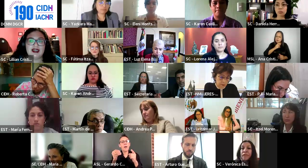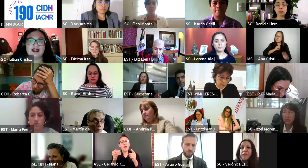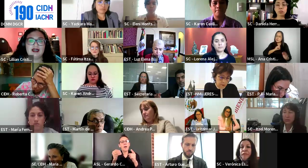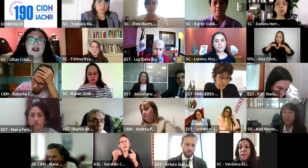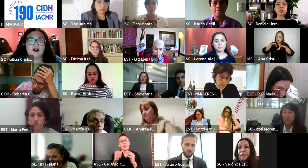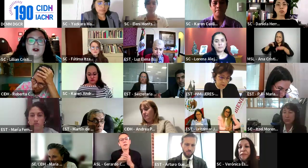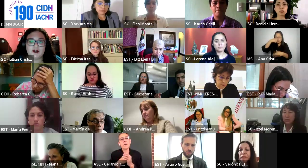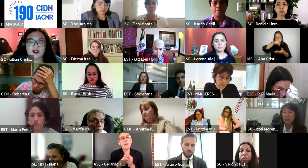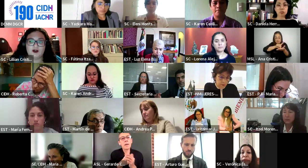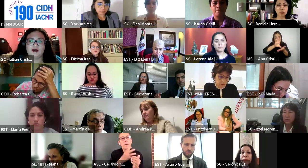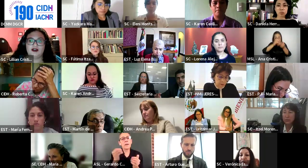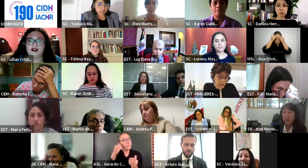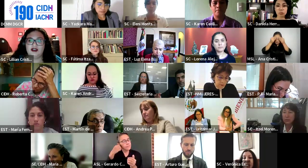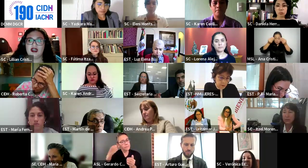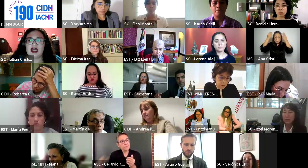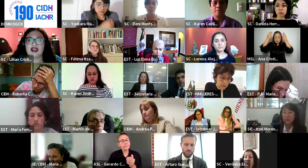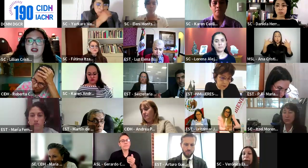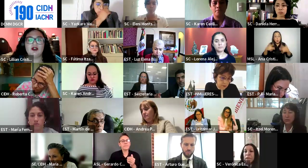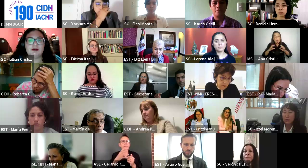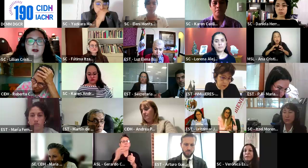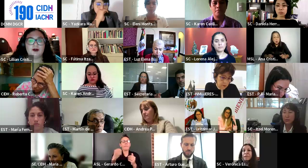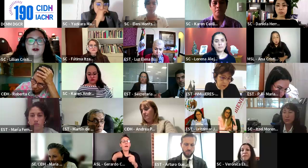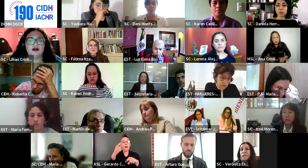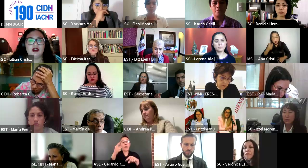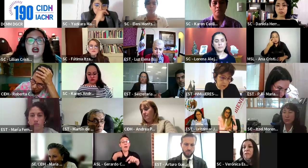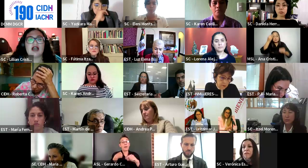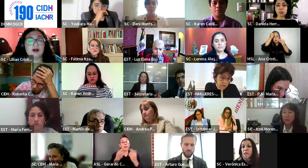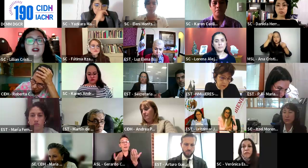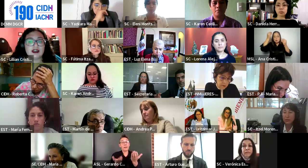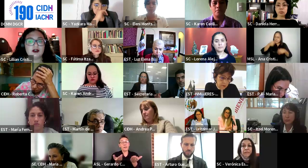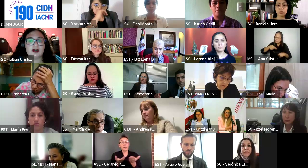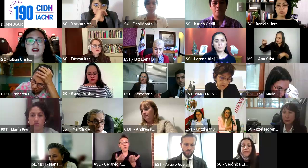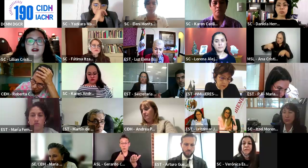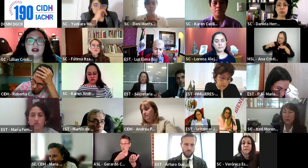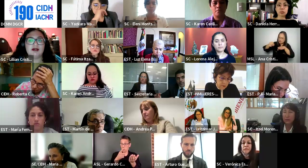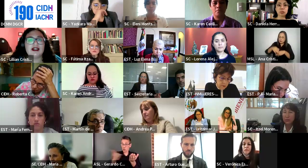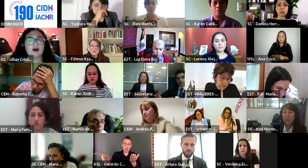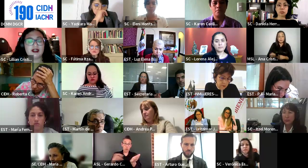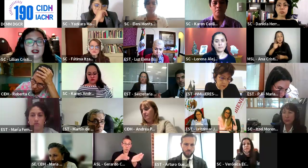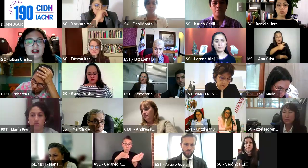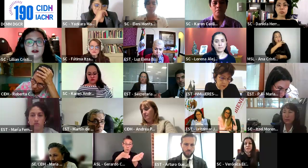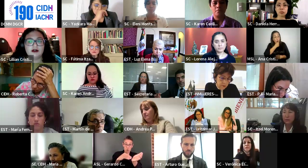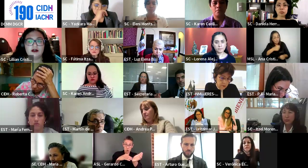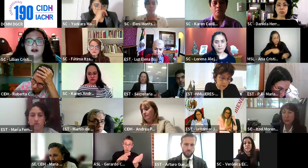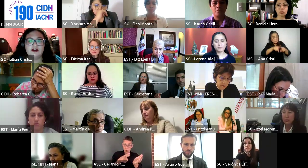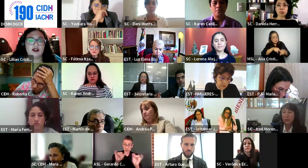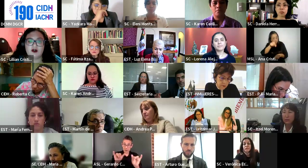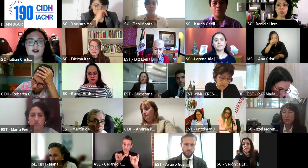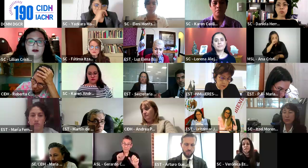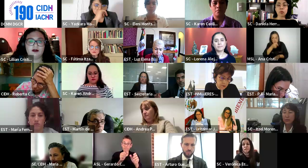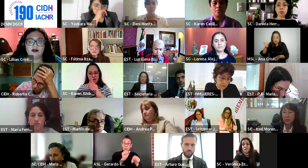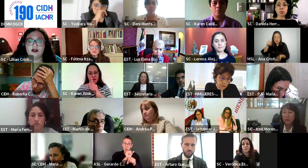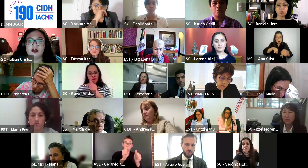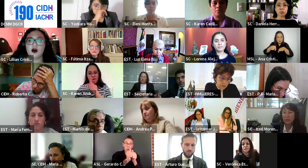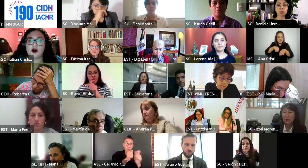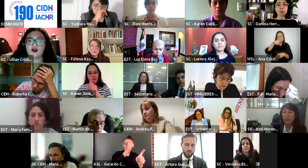mi discapacidad y mi dolor crónico. Aquí es cuando me pregunto, ¿a sus pacientes hombres también le recomendará eso? Yo creo